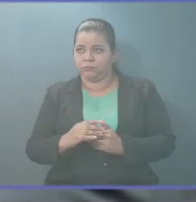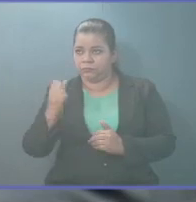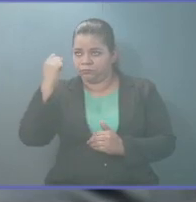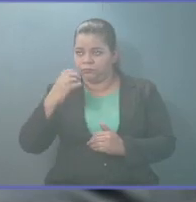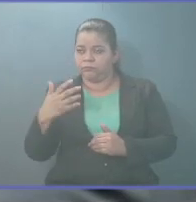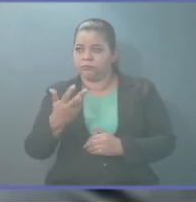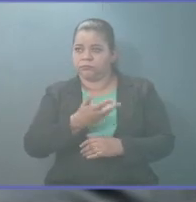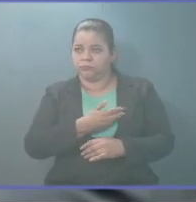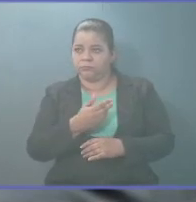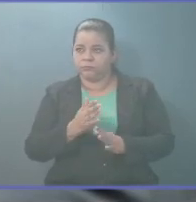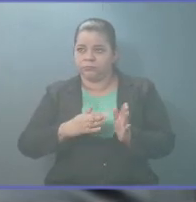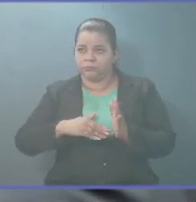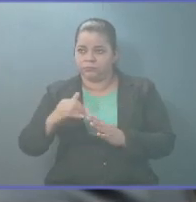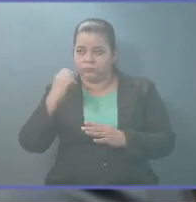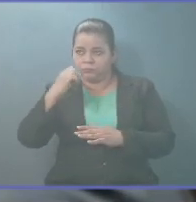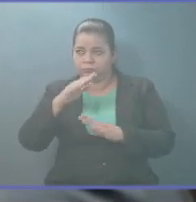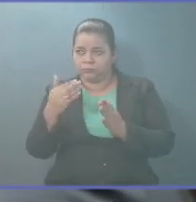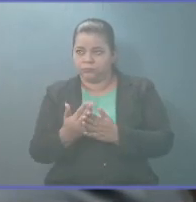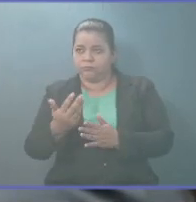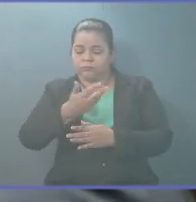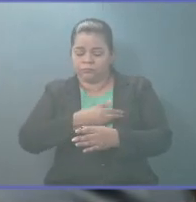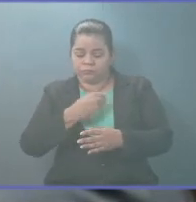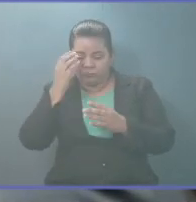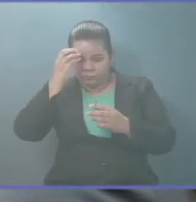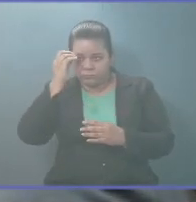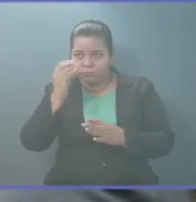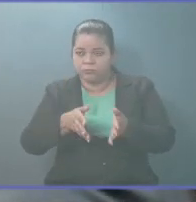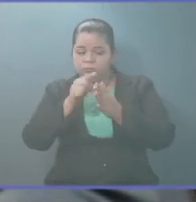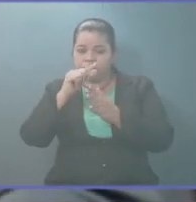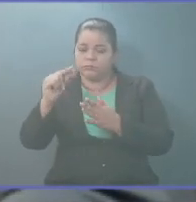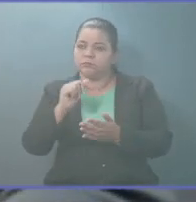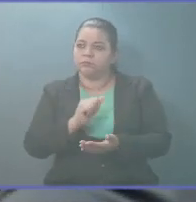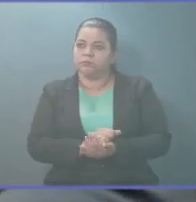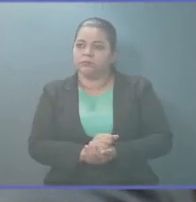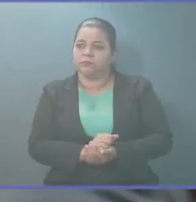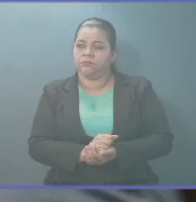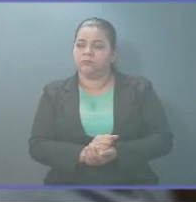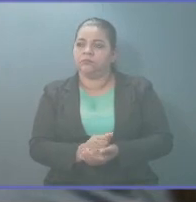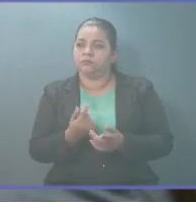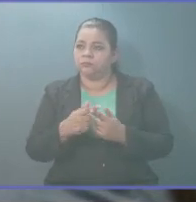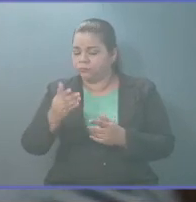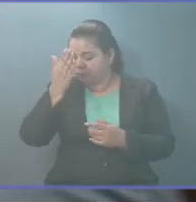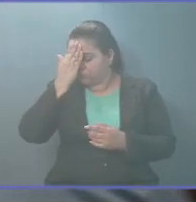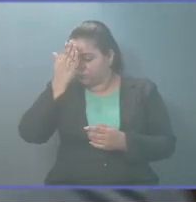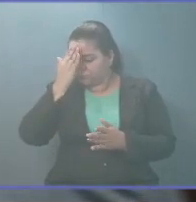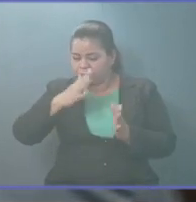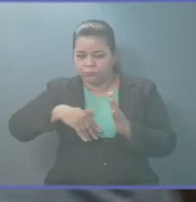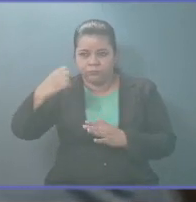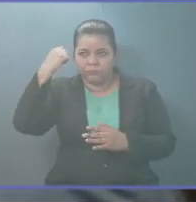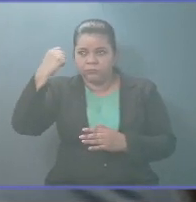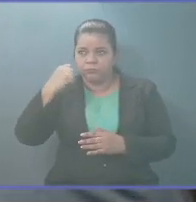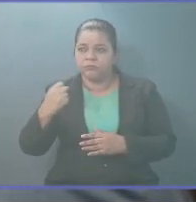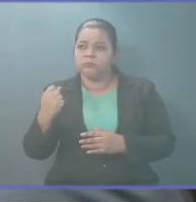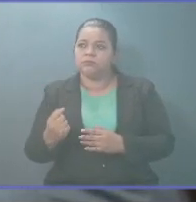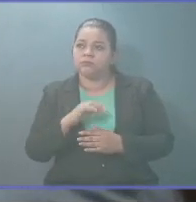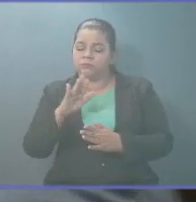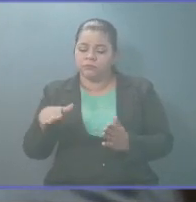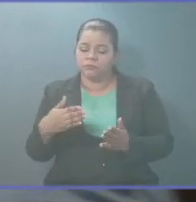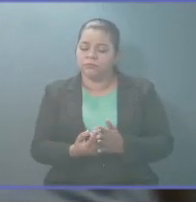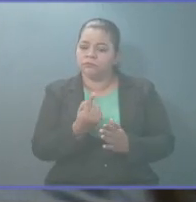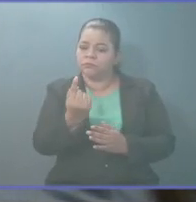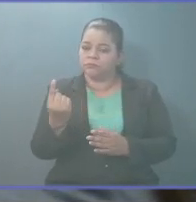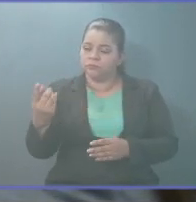está proponiendo esta observación es eliminar de las infracciones cuando se niega la contratación